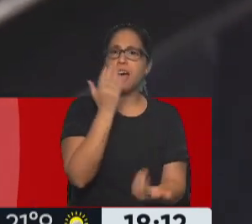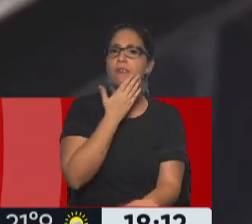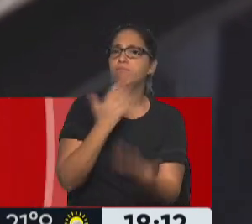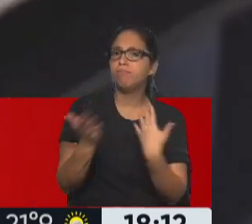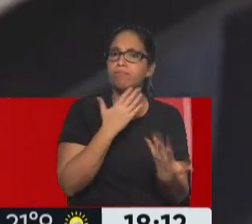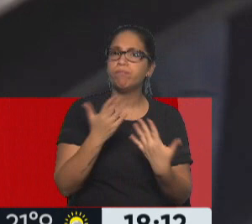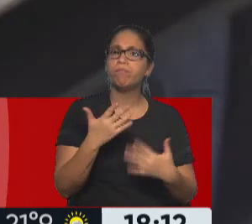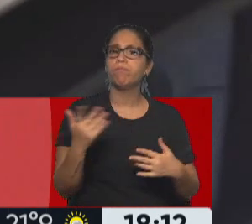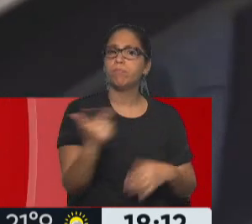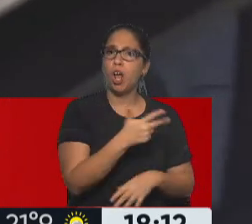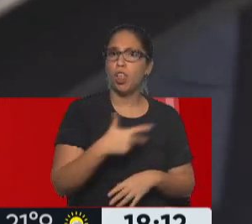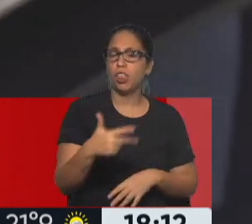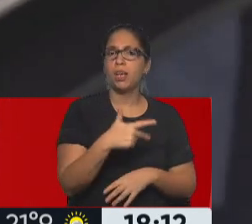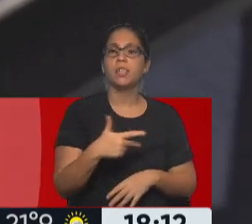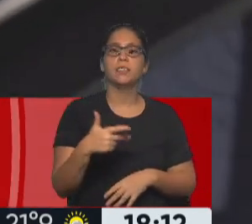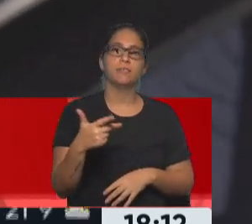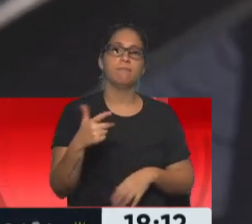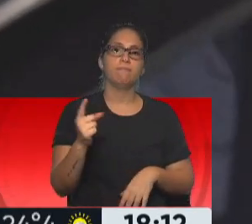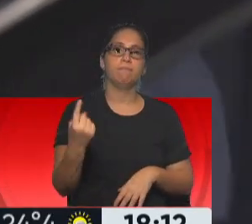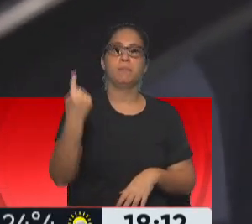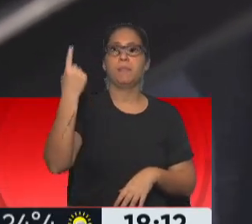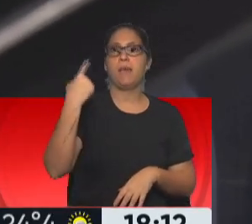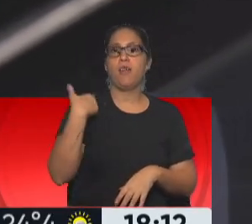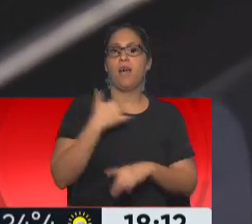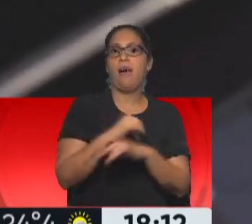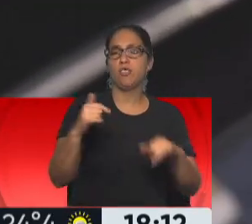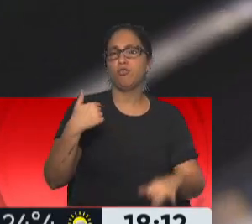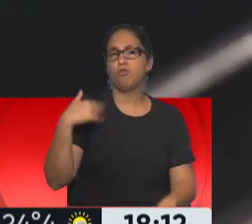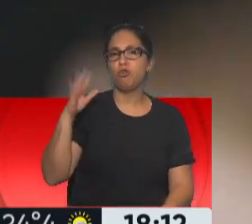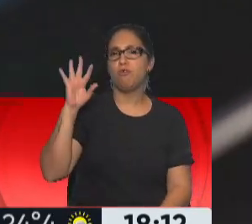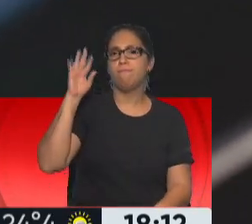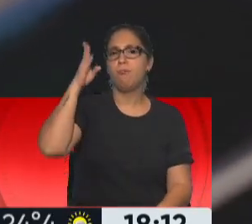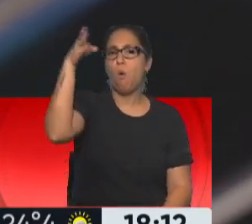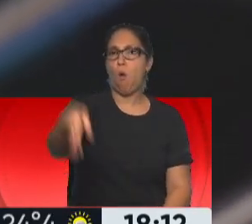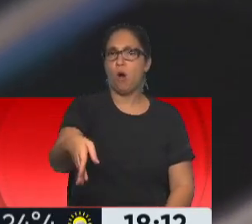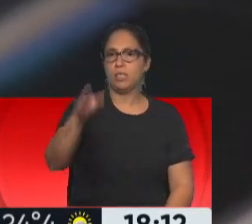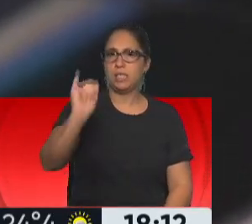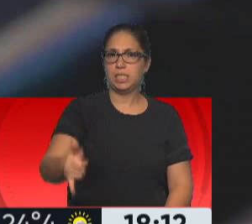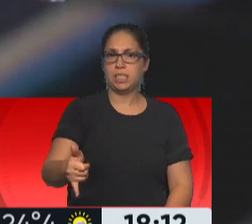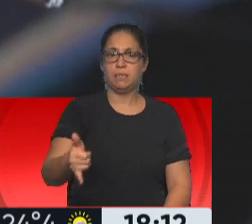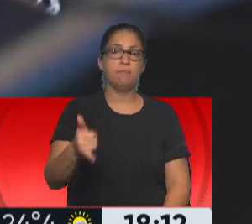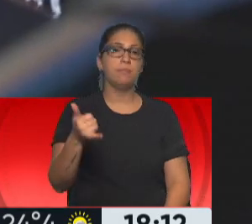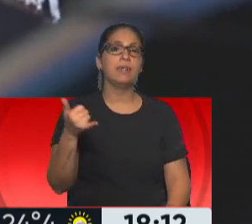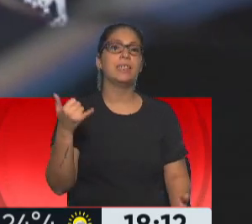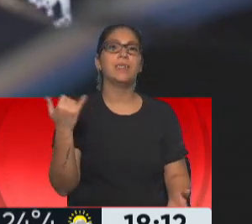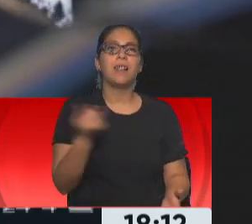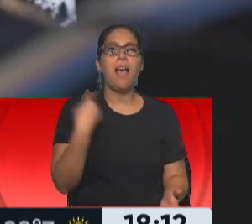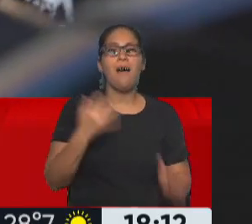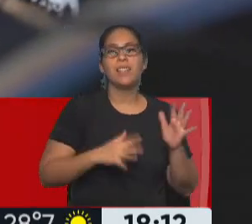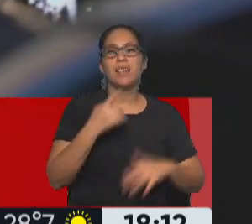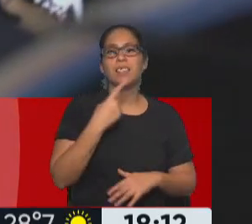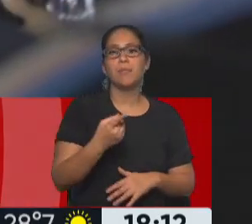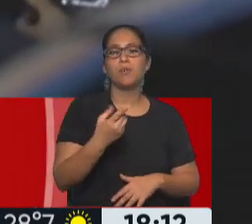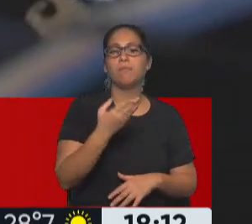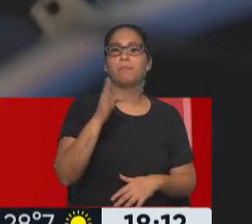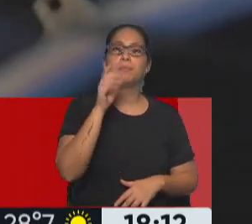Francisco y, como mencionábamos, fue uno de los primeros en anunciar que va a llegar, ¿no? Que con esta característica que decimos muchas veces, los mandatarios de